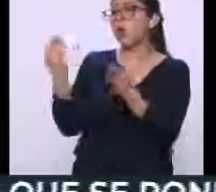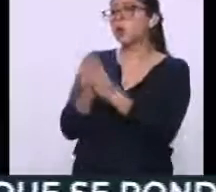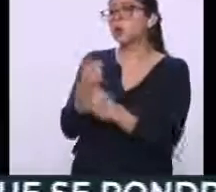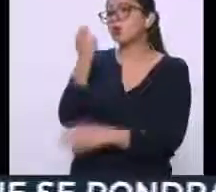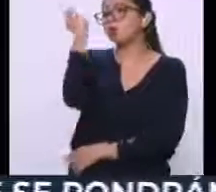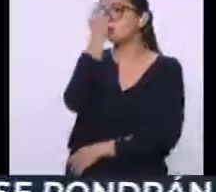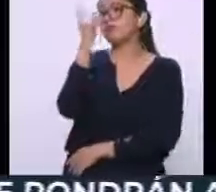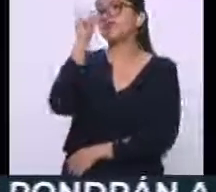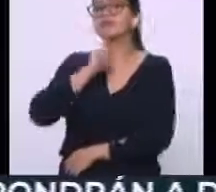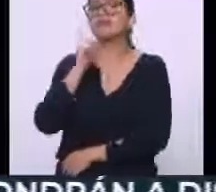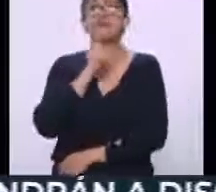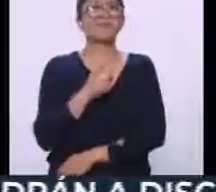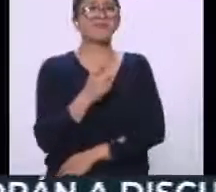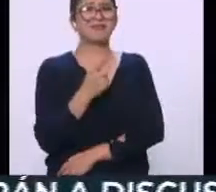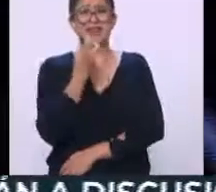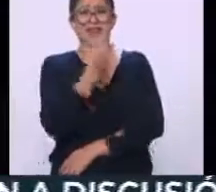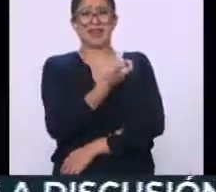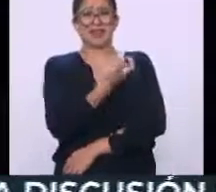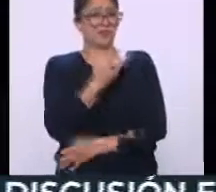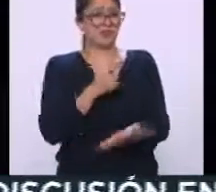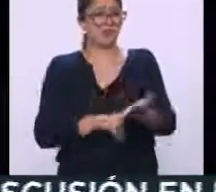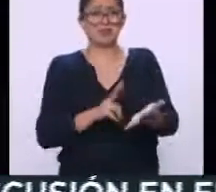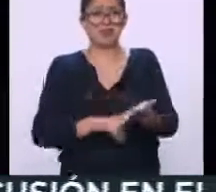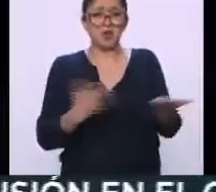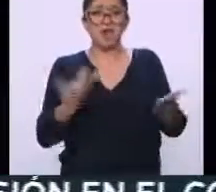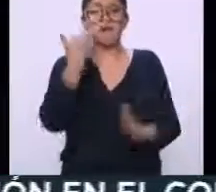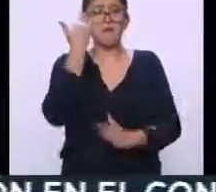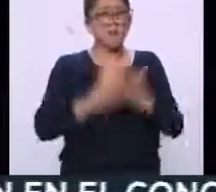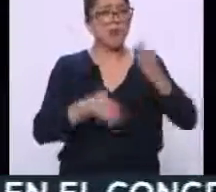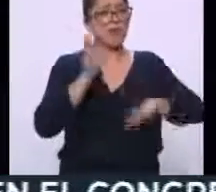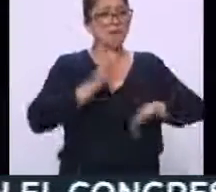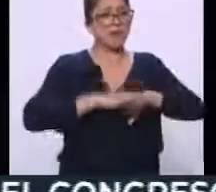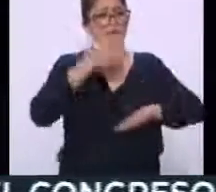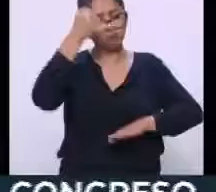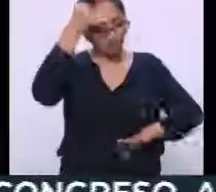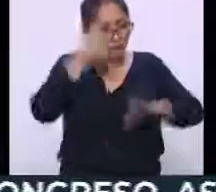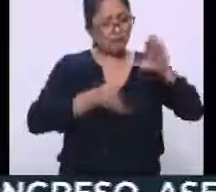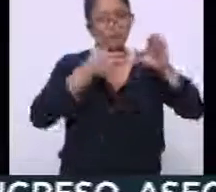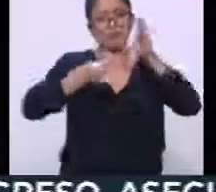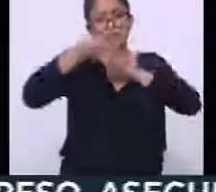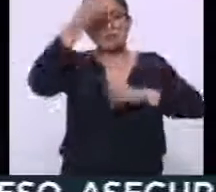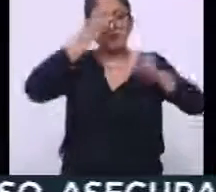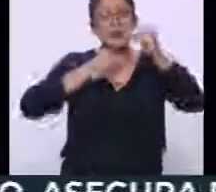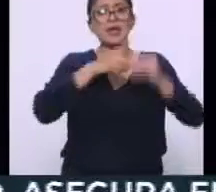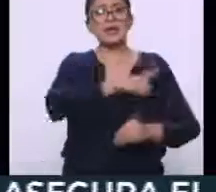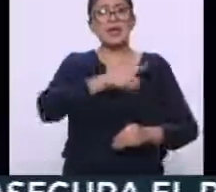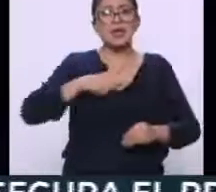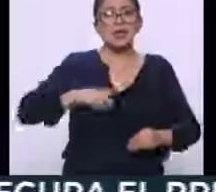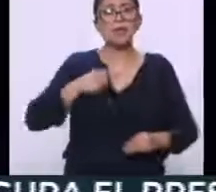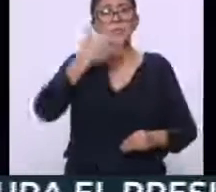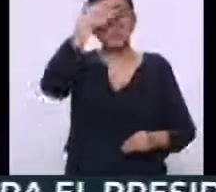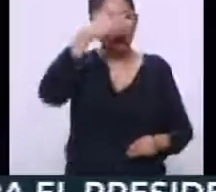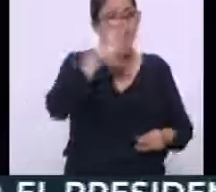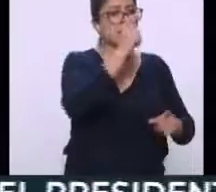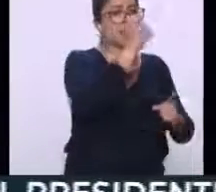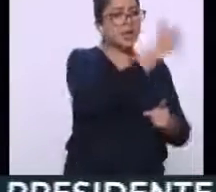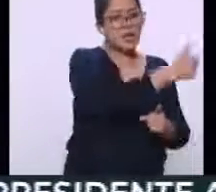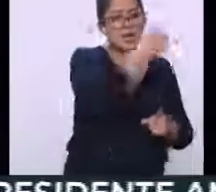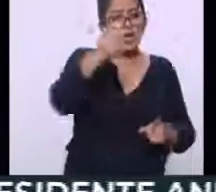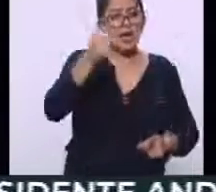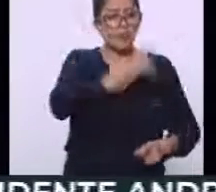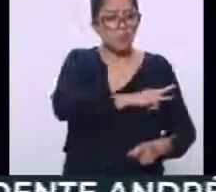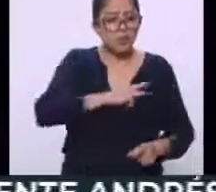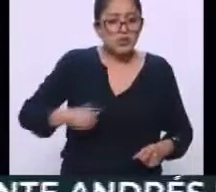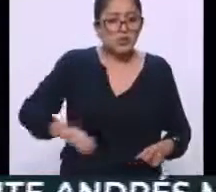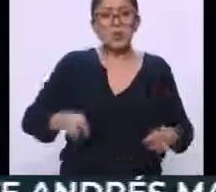nada tienen que ver, ¿no? Hay una falta también quizá de capacitación, que creo que también tendríamos que estar hablando de cómo está organizado el municipio. Ya más